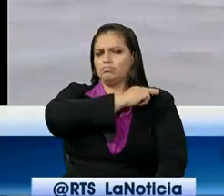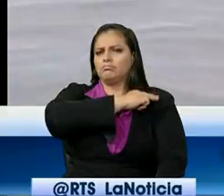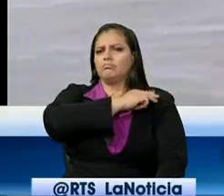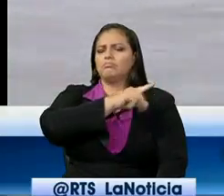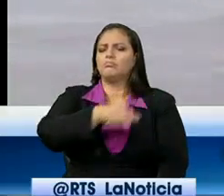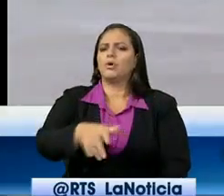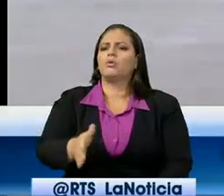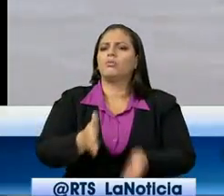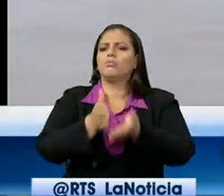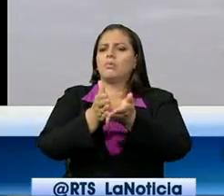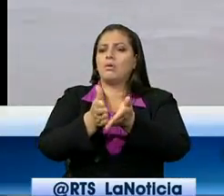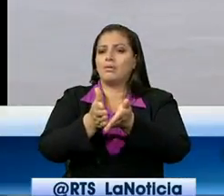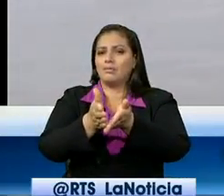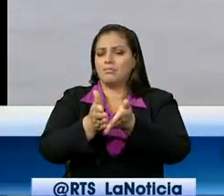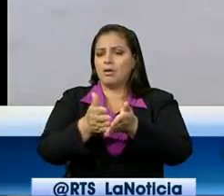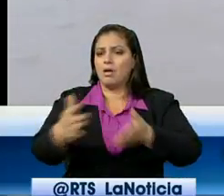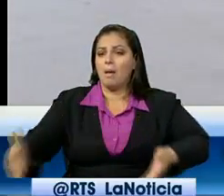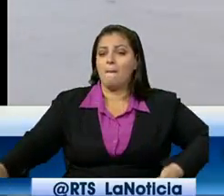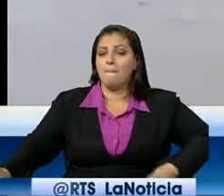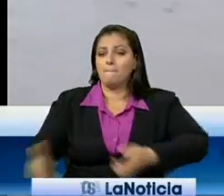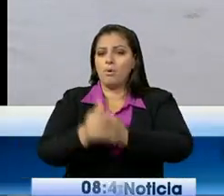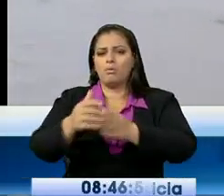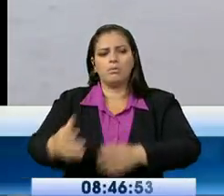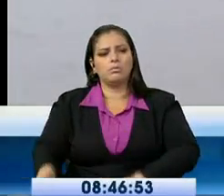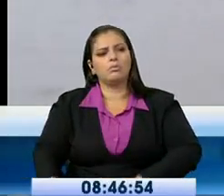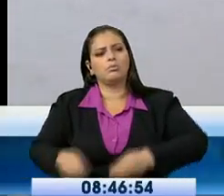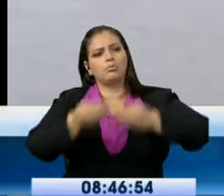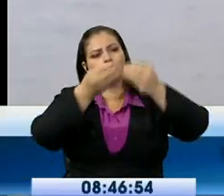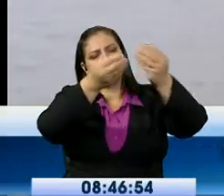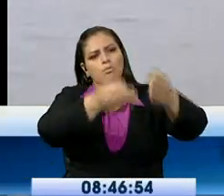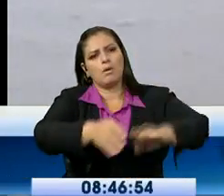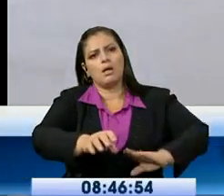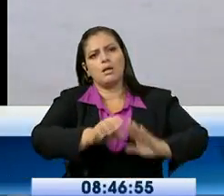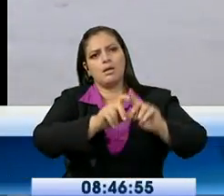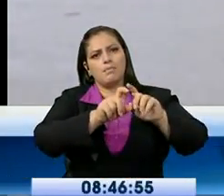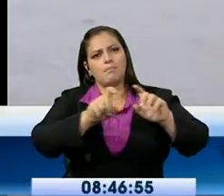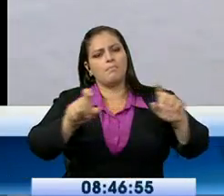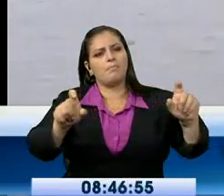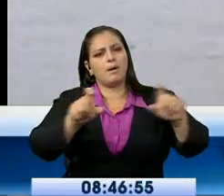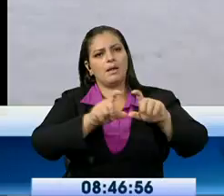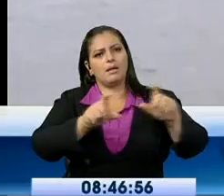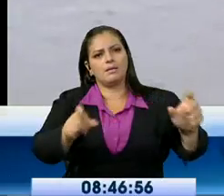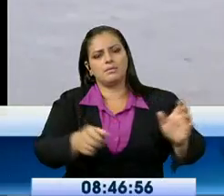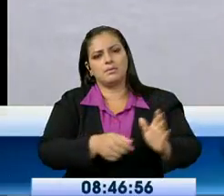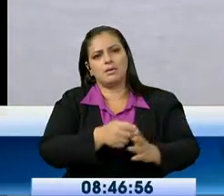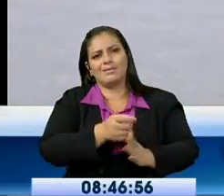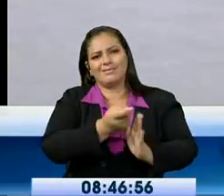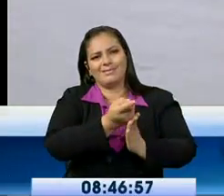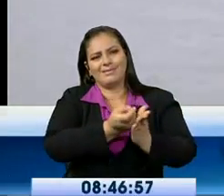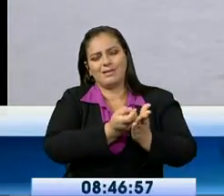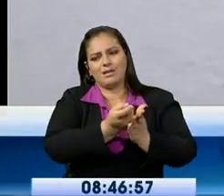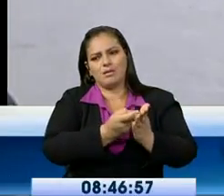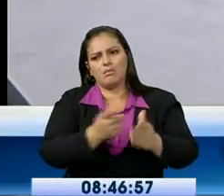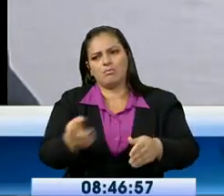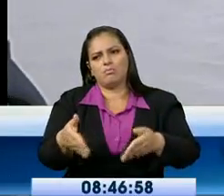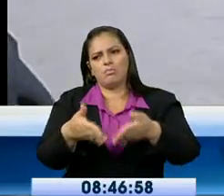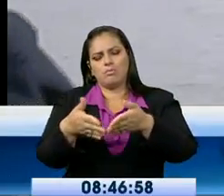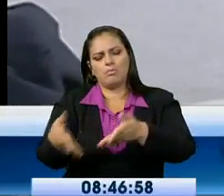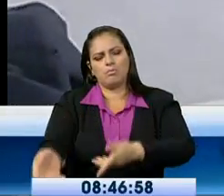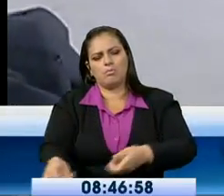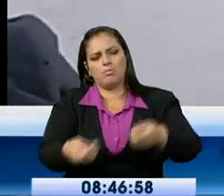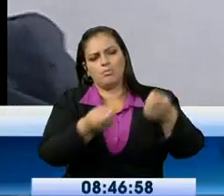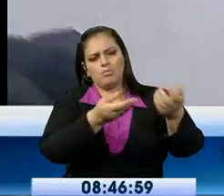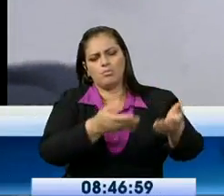propia empresa Apracom, que son los responsables de la empresa donde trabaja mi hermano. Entonces yo sí no estoy de acuerdo